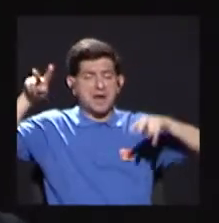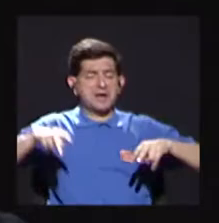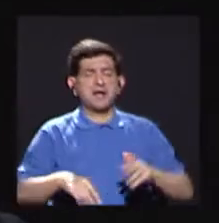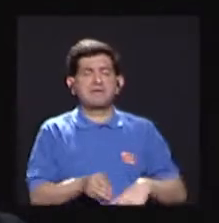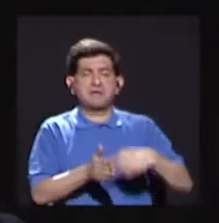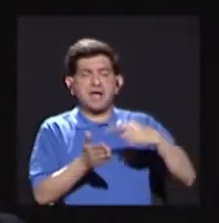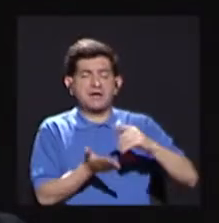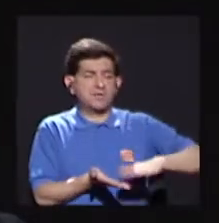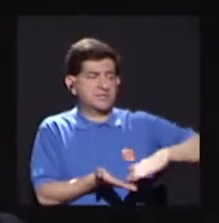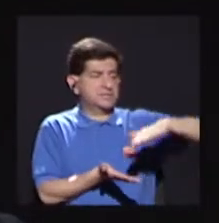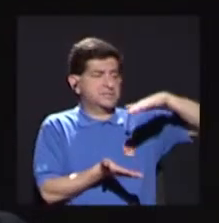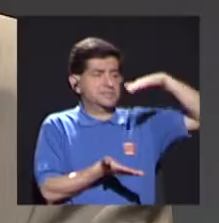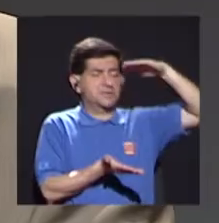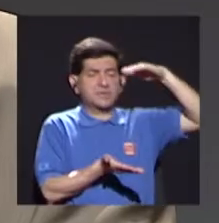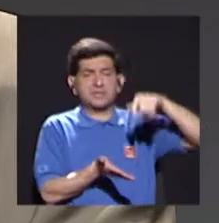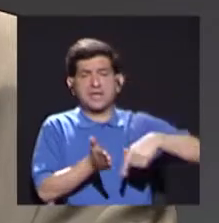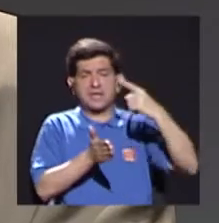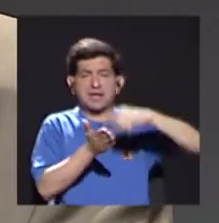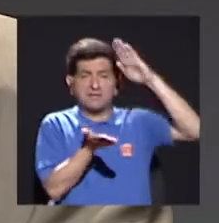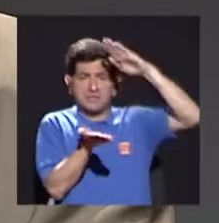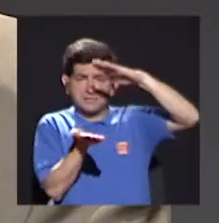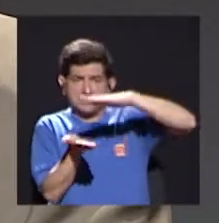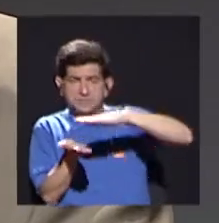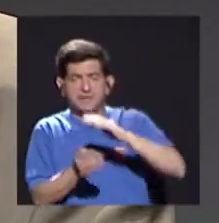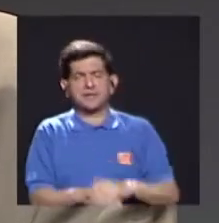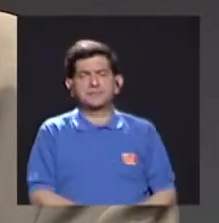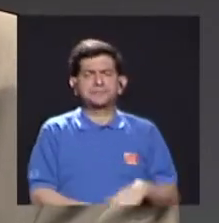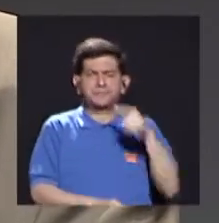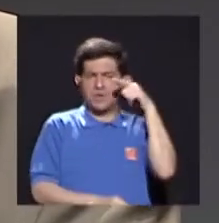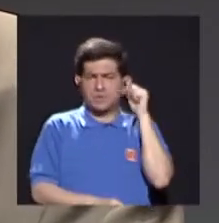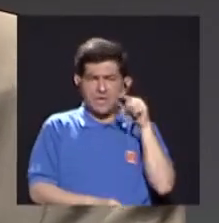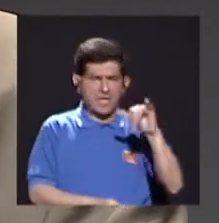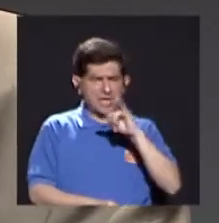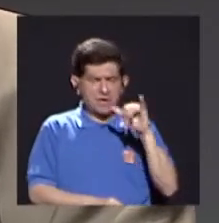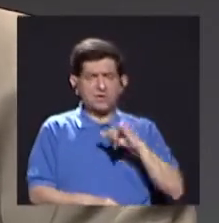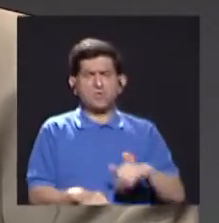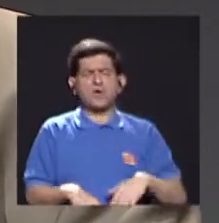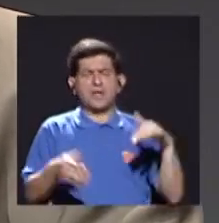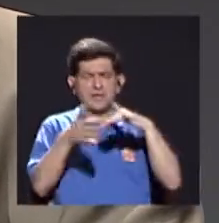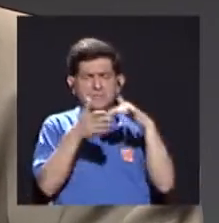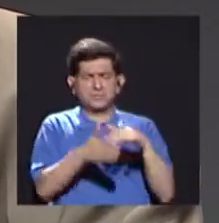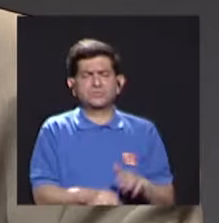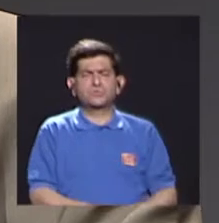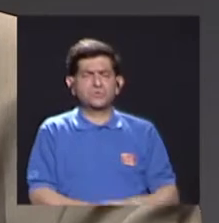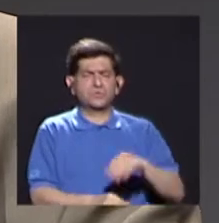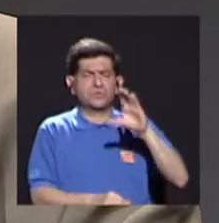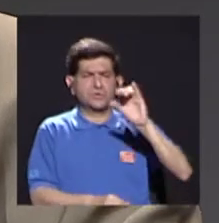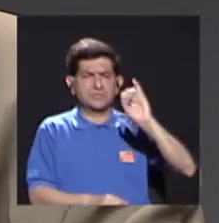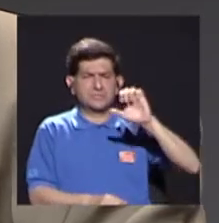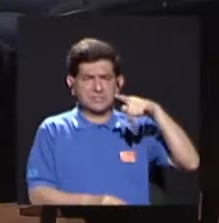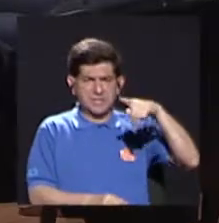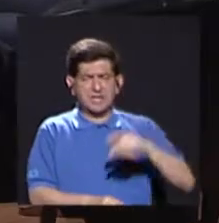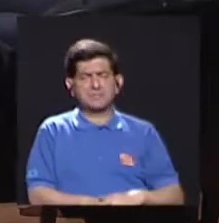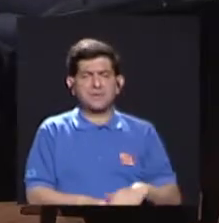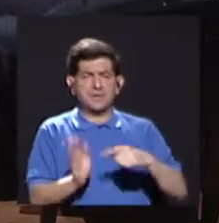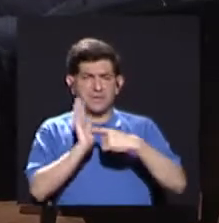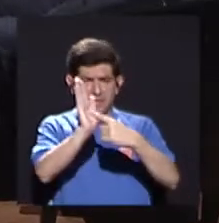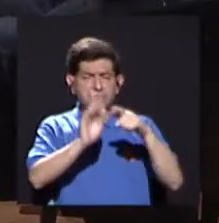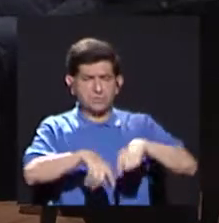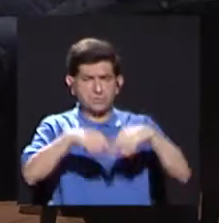en creciente y otras estaremos en bajante no lo es en ese mismo estudio que hizo el cierre publicado en semana de universidad